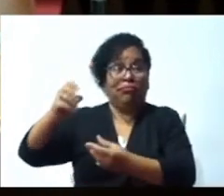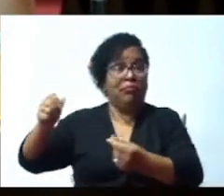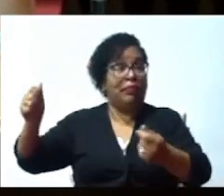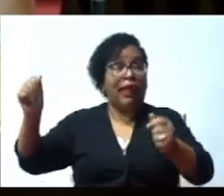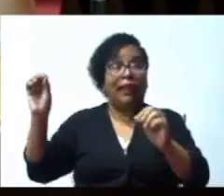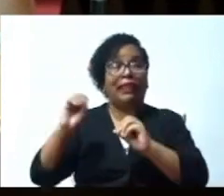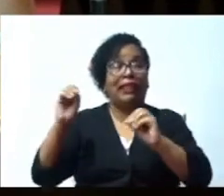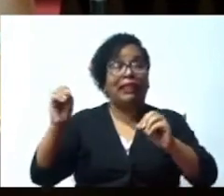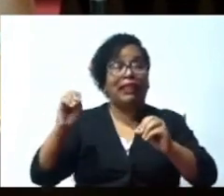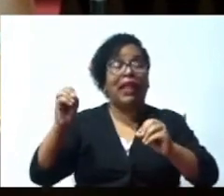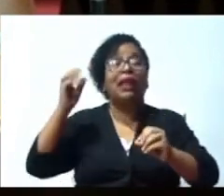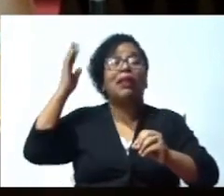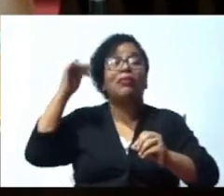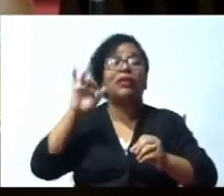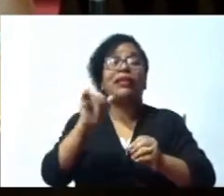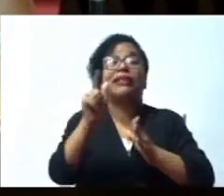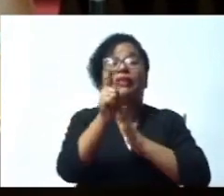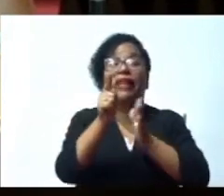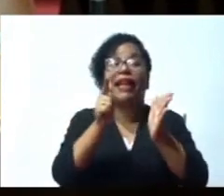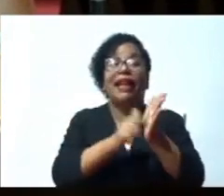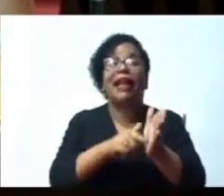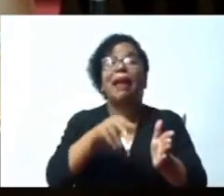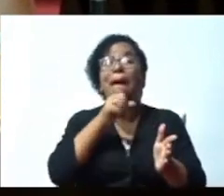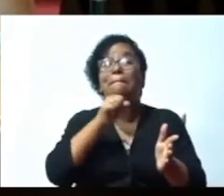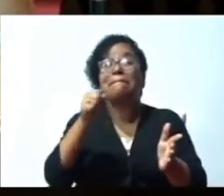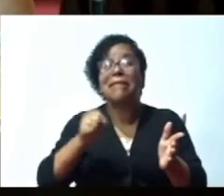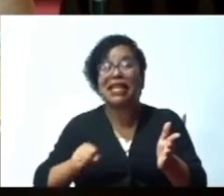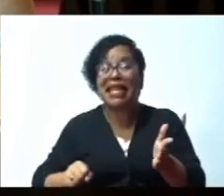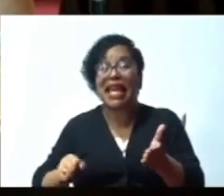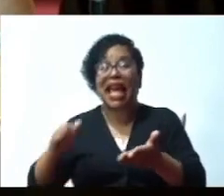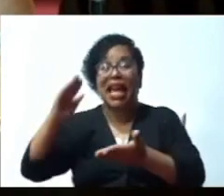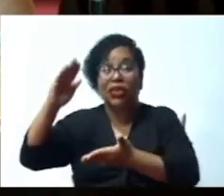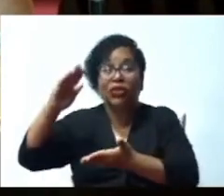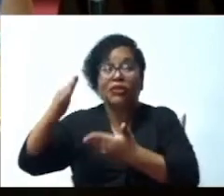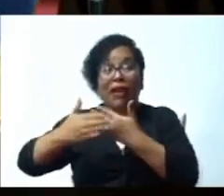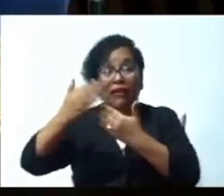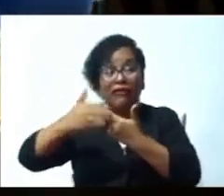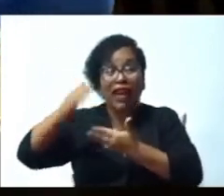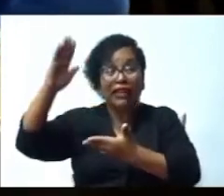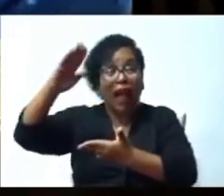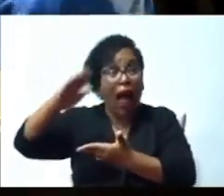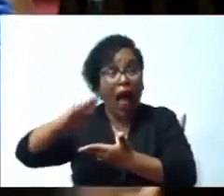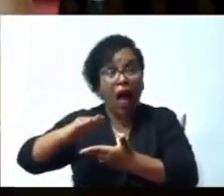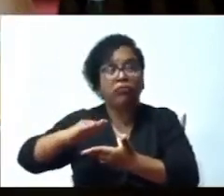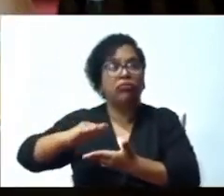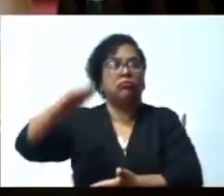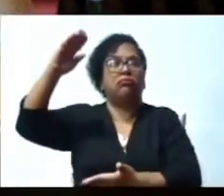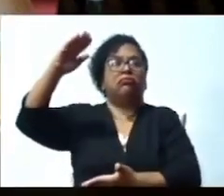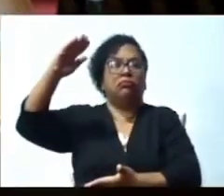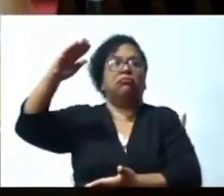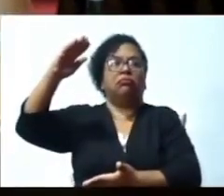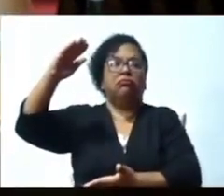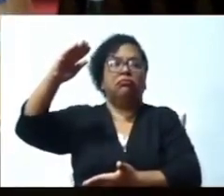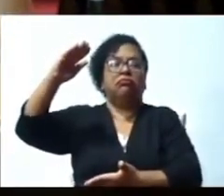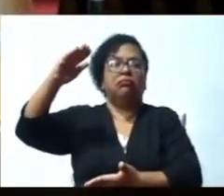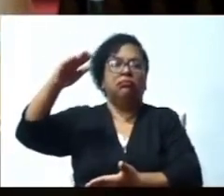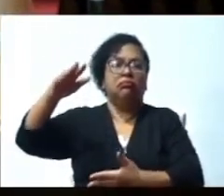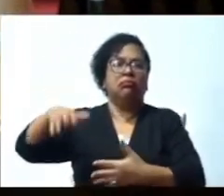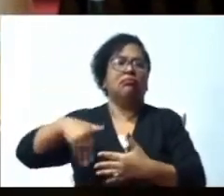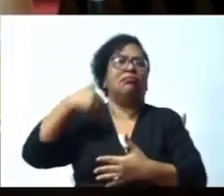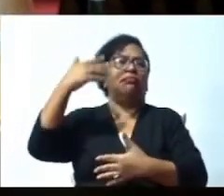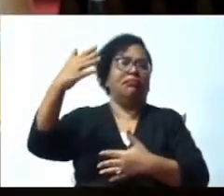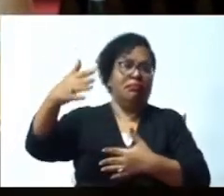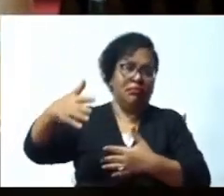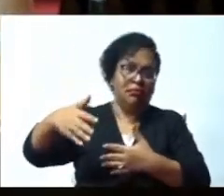vieja ley por la actual ley que demanda de una actualización que permita la eliminación demora que permita la agilización